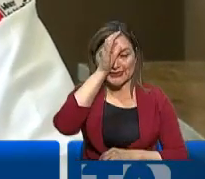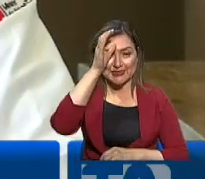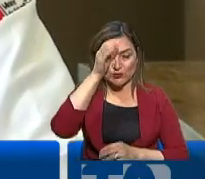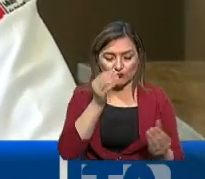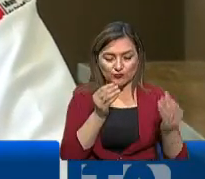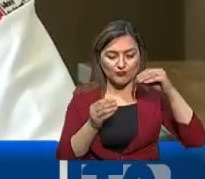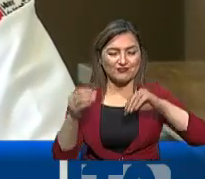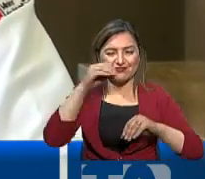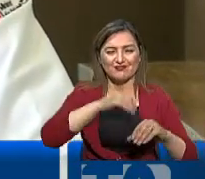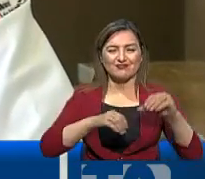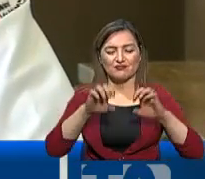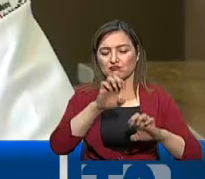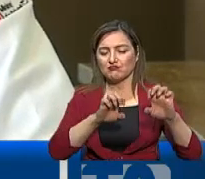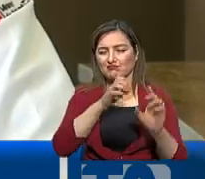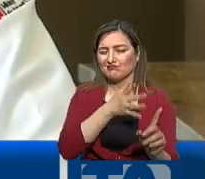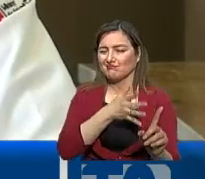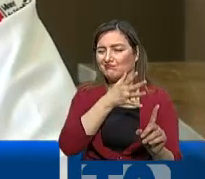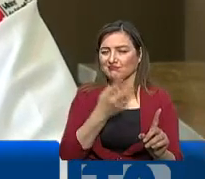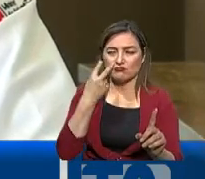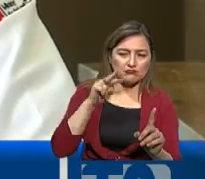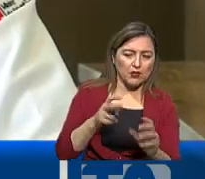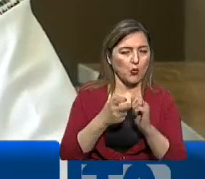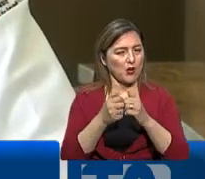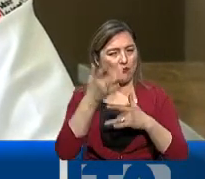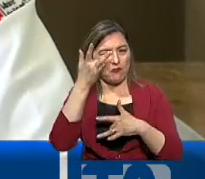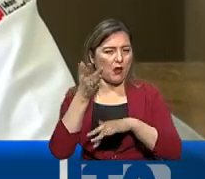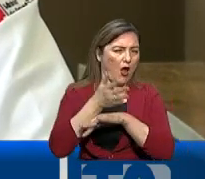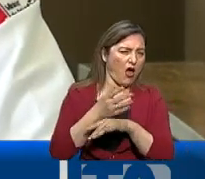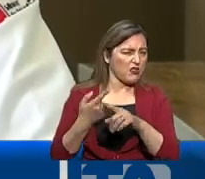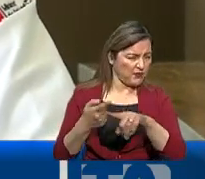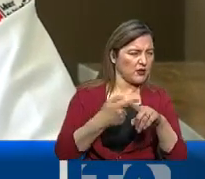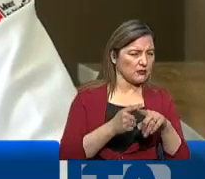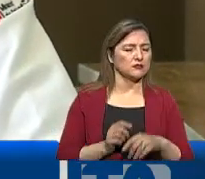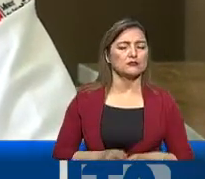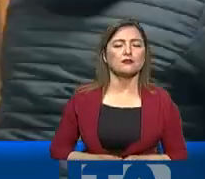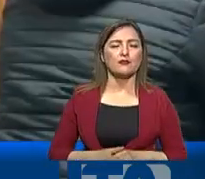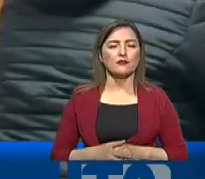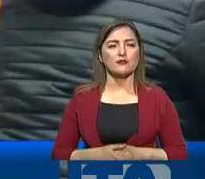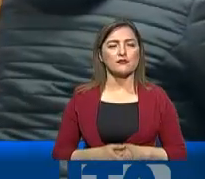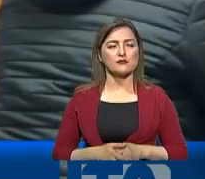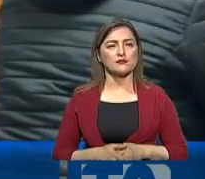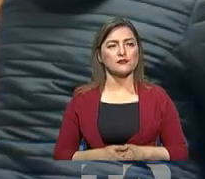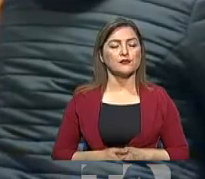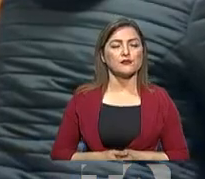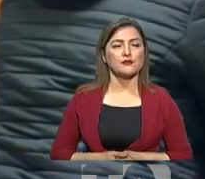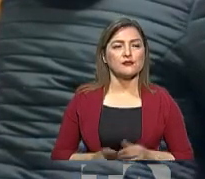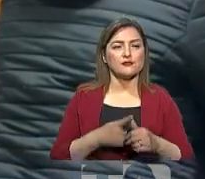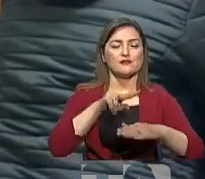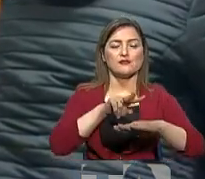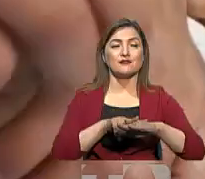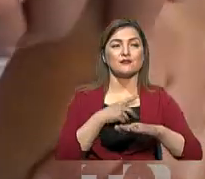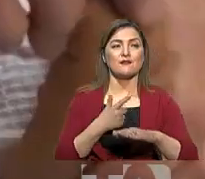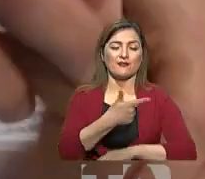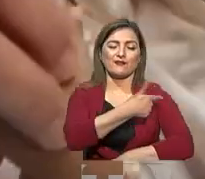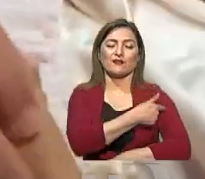laboratorio para asegurarnos que se encuentren sin ningún problema de salud aparte por supuesto del que ya tiene es la primera vez que se aplicará